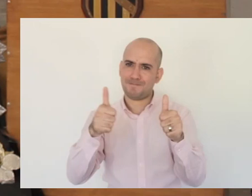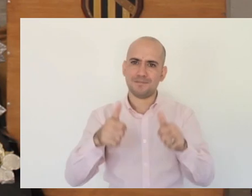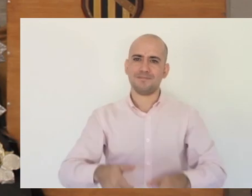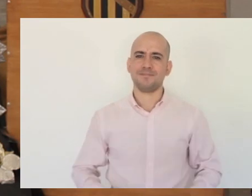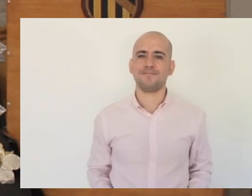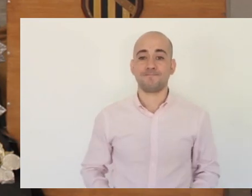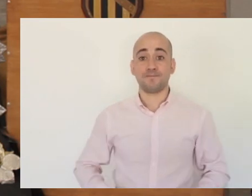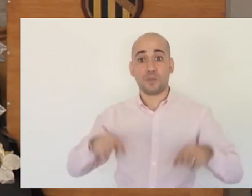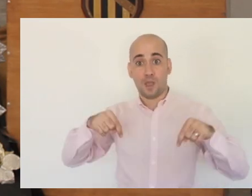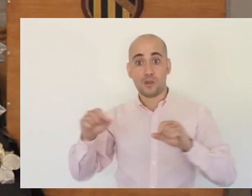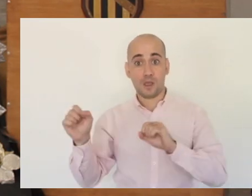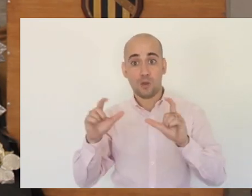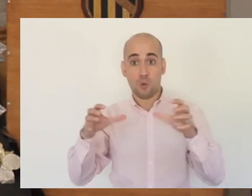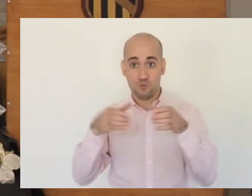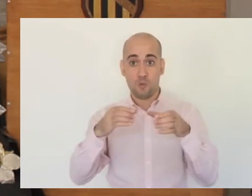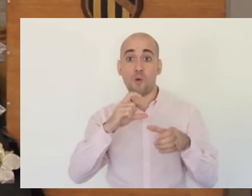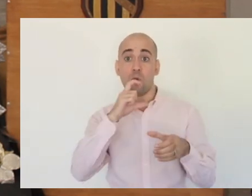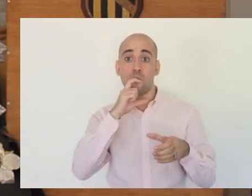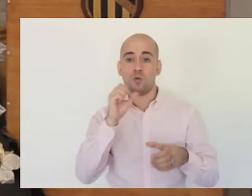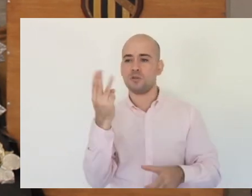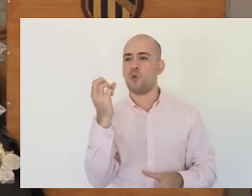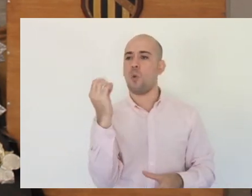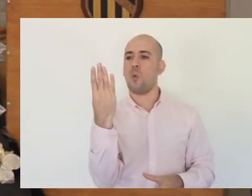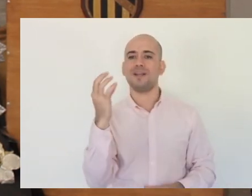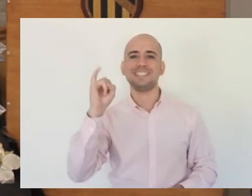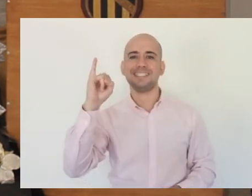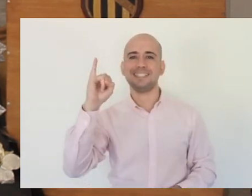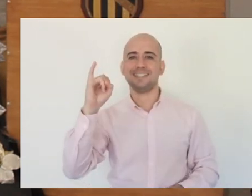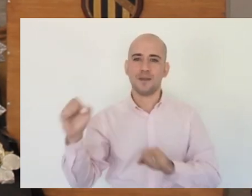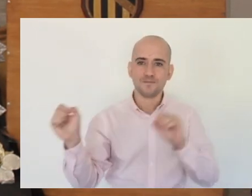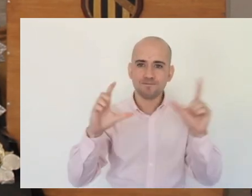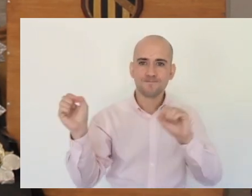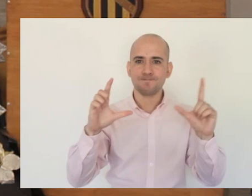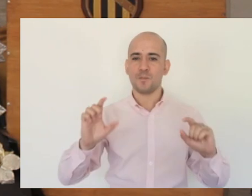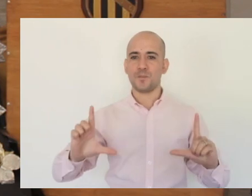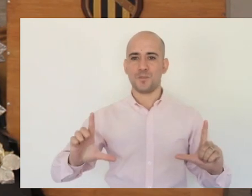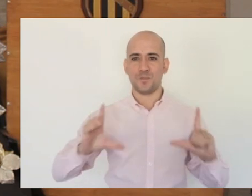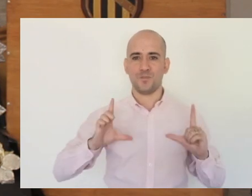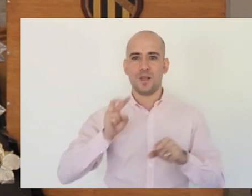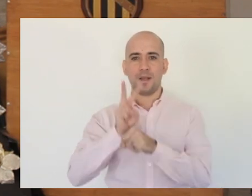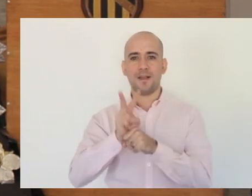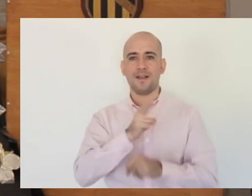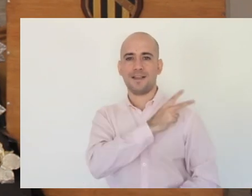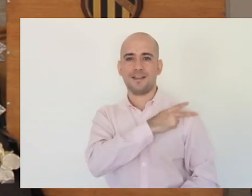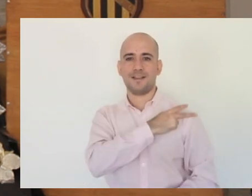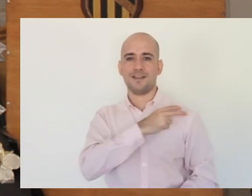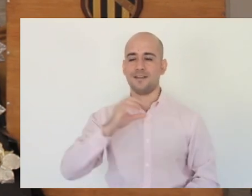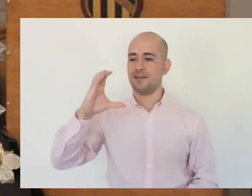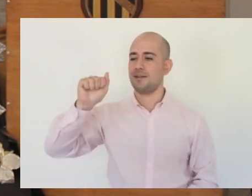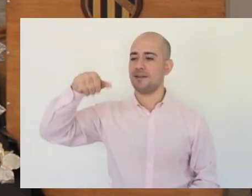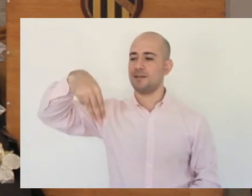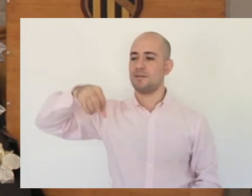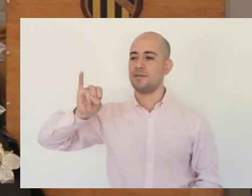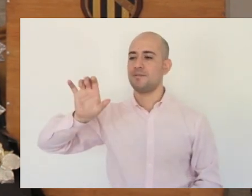su propia existencia. Recibe su licencia los alumnos y alumnas del segundo ciclo I, liderado